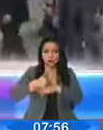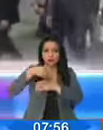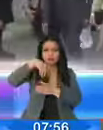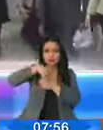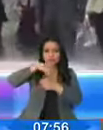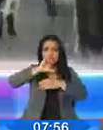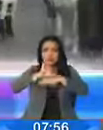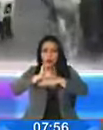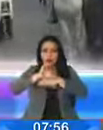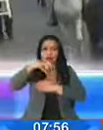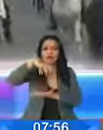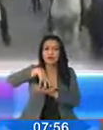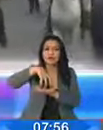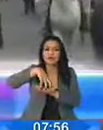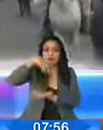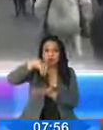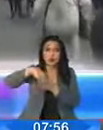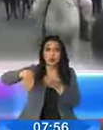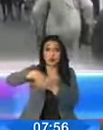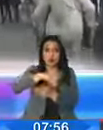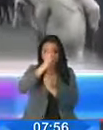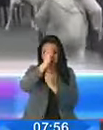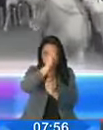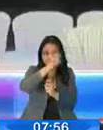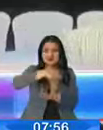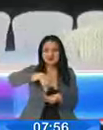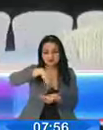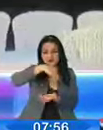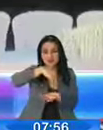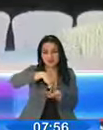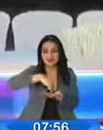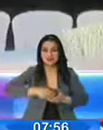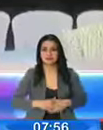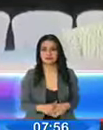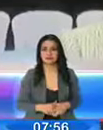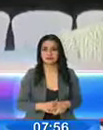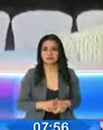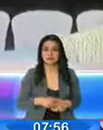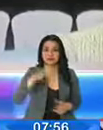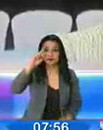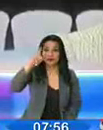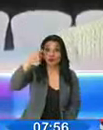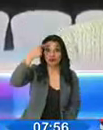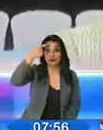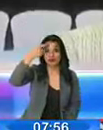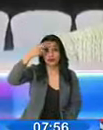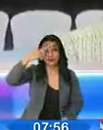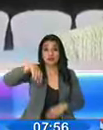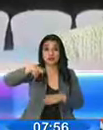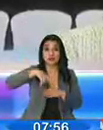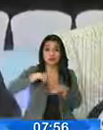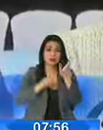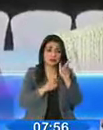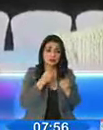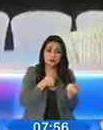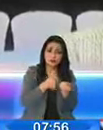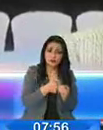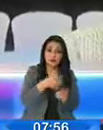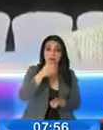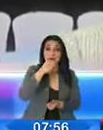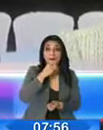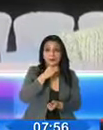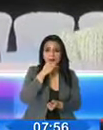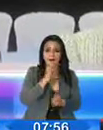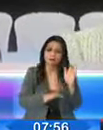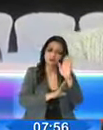provinciales y locales rindieron tributo al puerto Manadita. Como gobierno nacional estamos con la gente de Manta, estamos por el